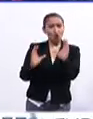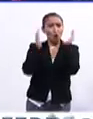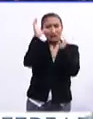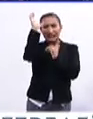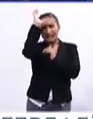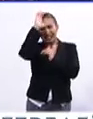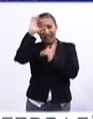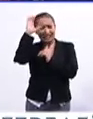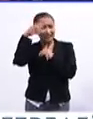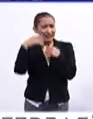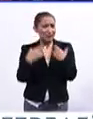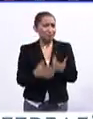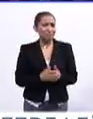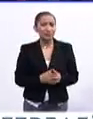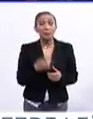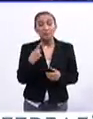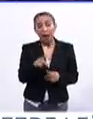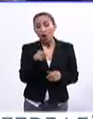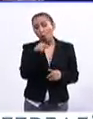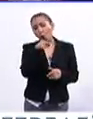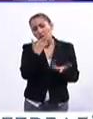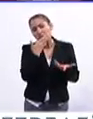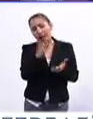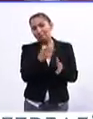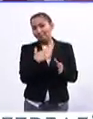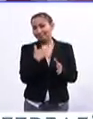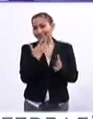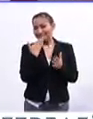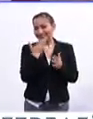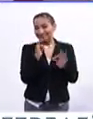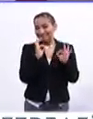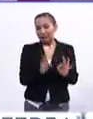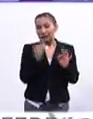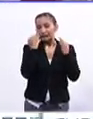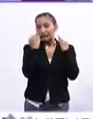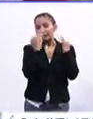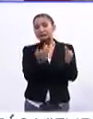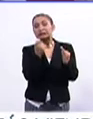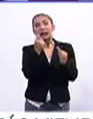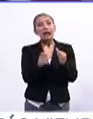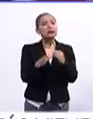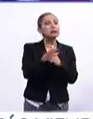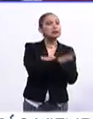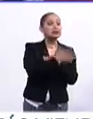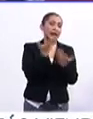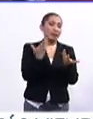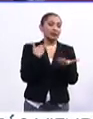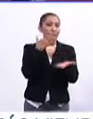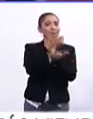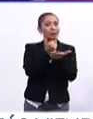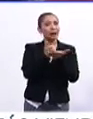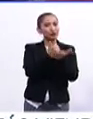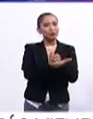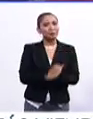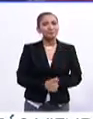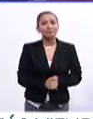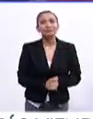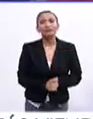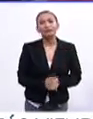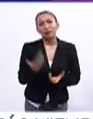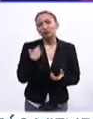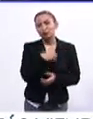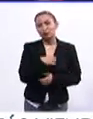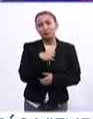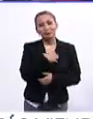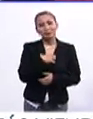la ciencia. Pero es un lugar muy privilegiado para ser testigo de todo eso y a veces ser partícipe. Entonces estamos